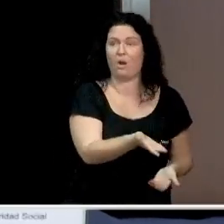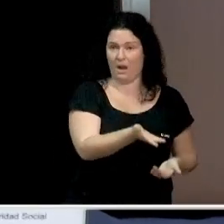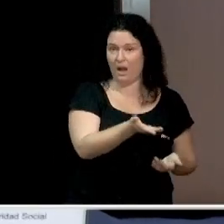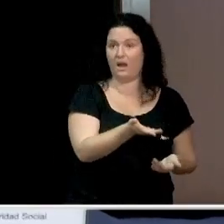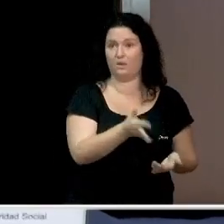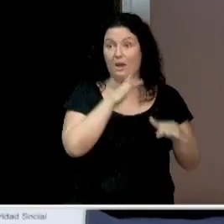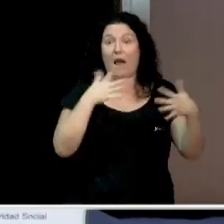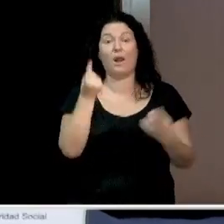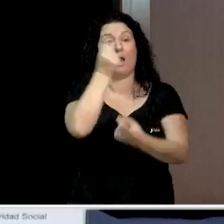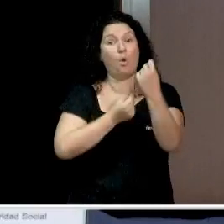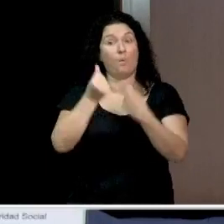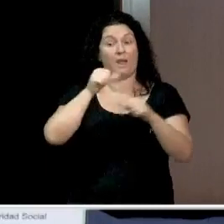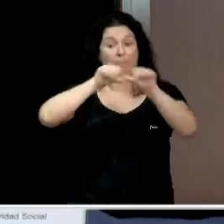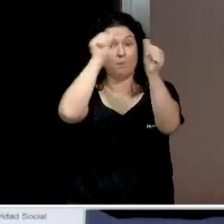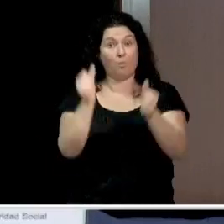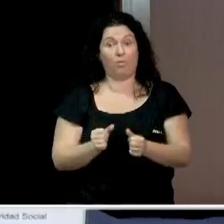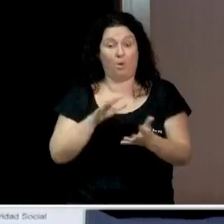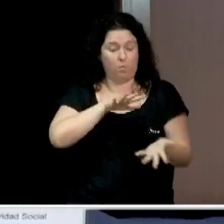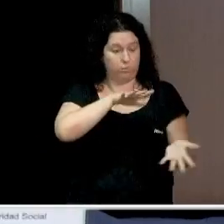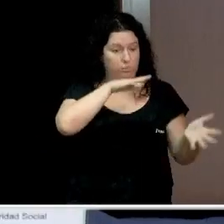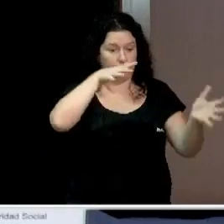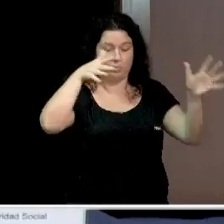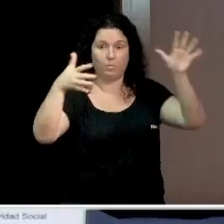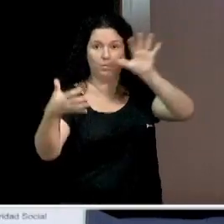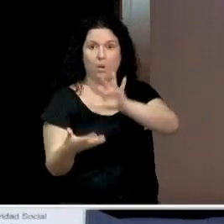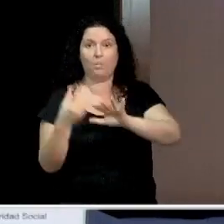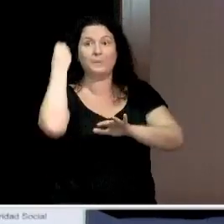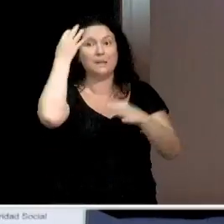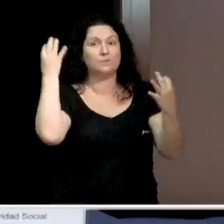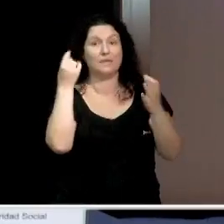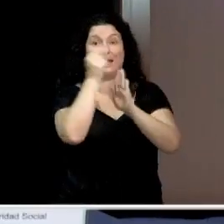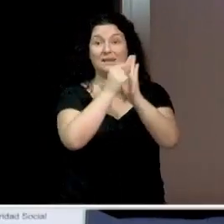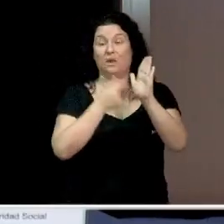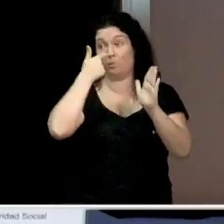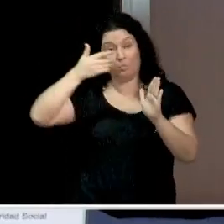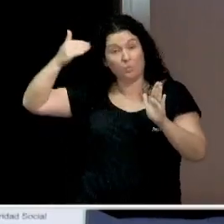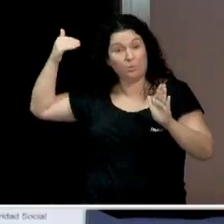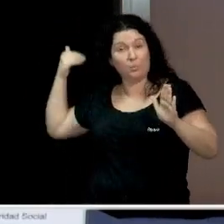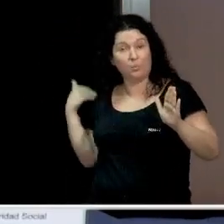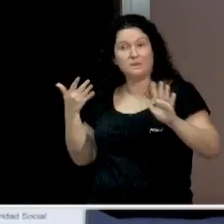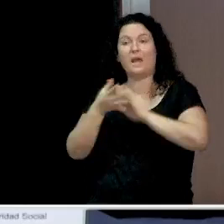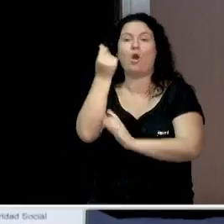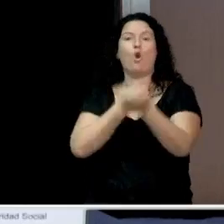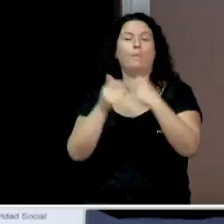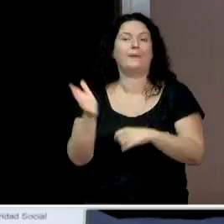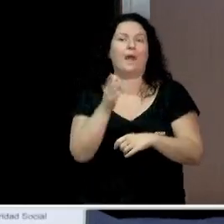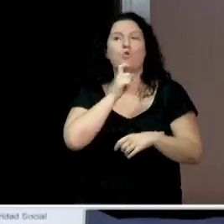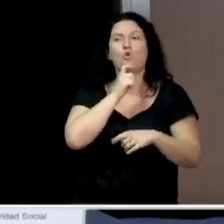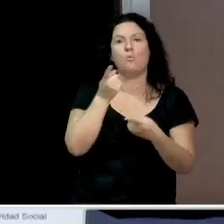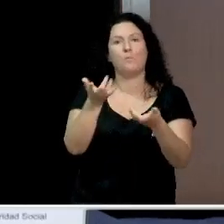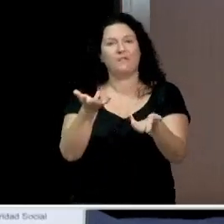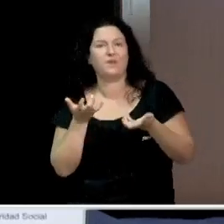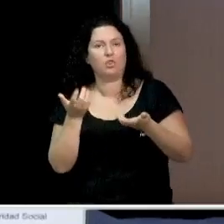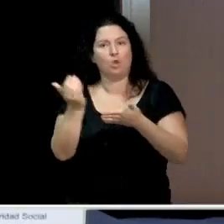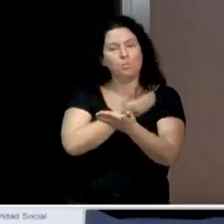cambio de modelo económico en el que no solo se van a tener en cuenta los criterios tradicionales de rentabilidad económica a corto plazo, sino